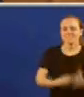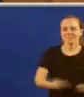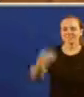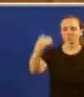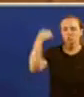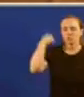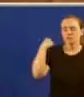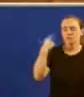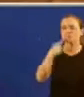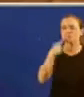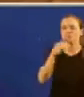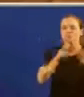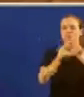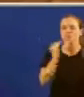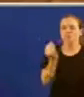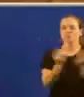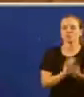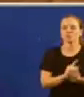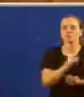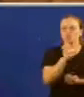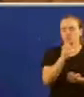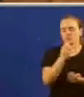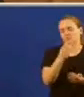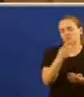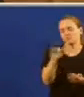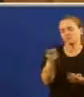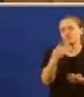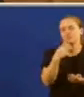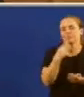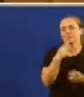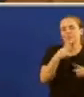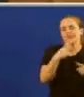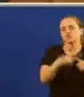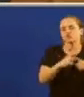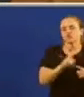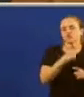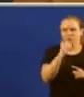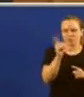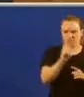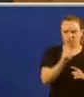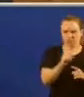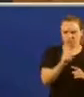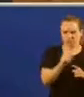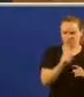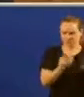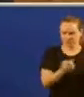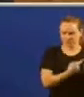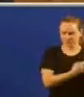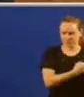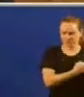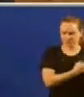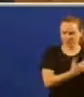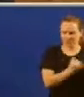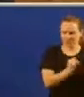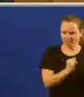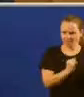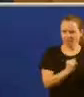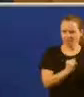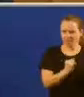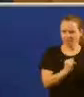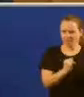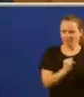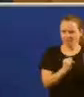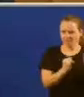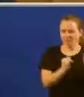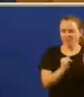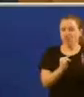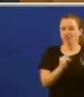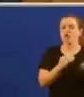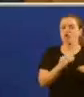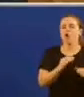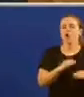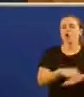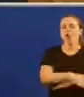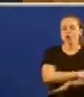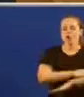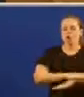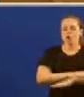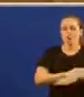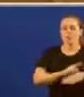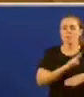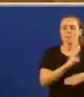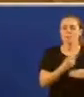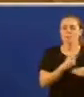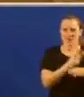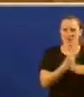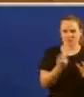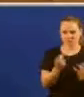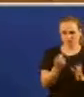mundo, non en case, dixo na Xunta, fin. E que xa houve un plan de corresponsabilidade durante o goberno bipartito. Por certo, un plan que vostede